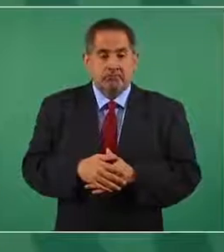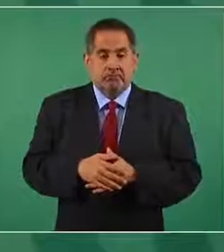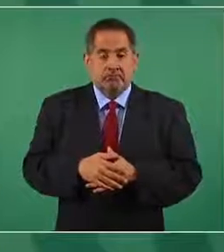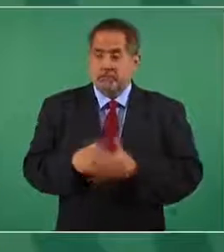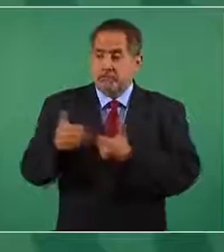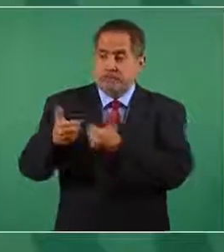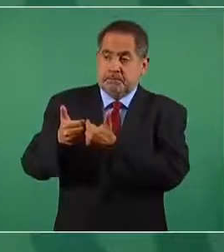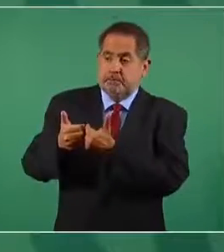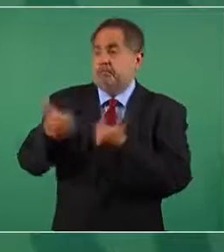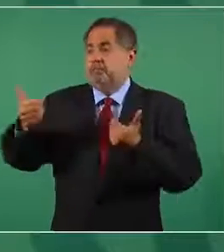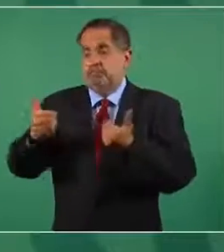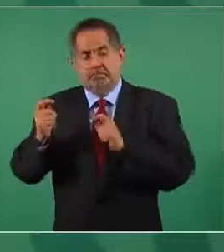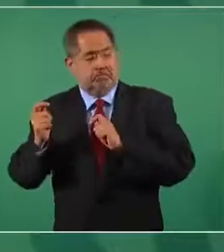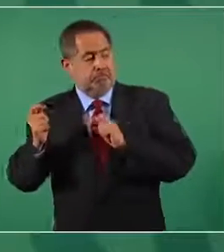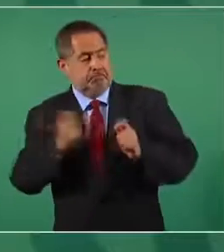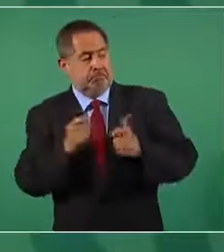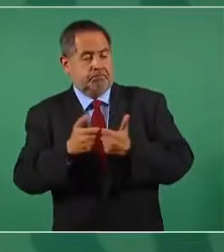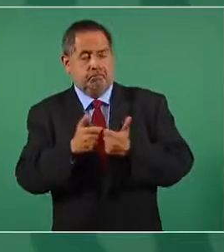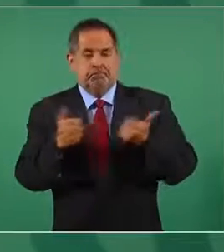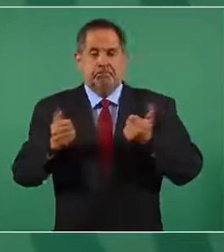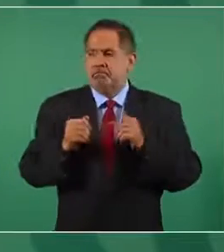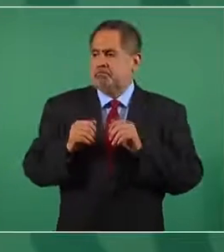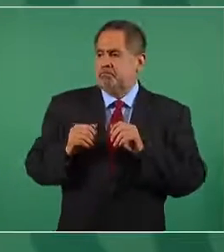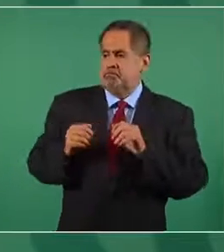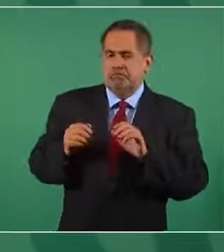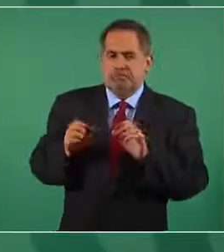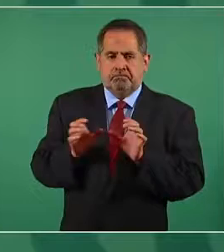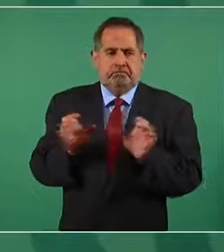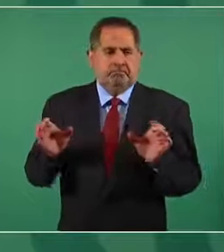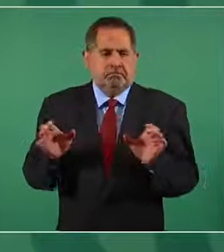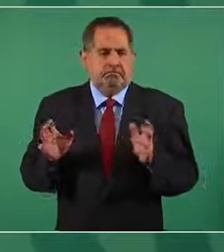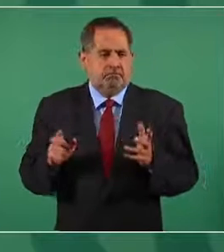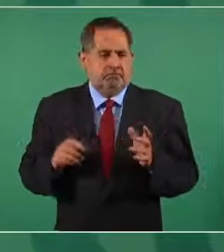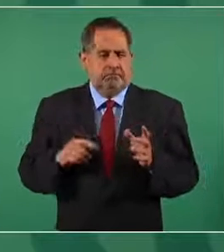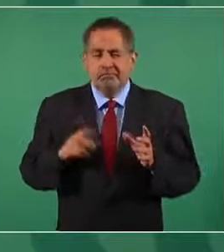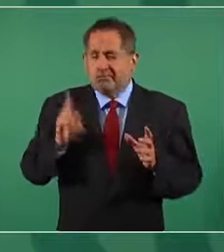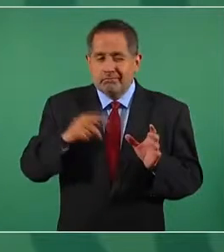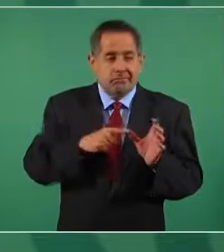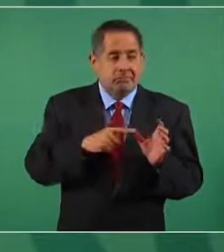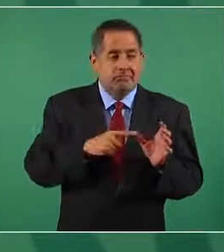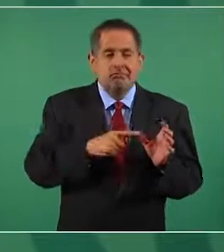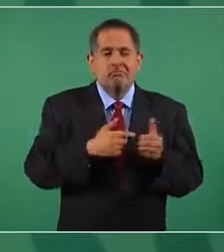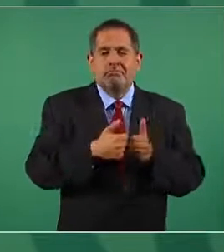completamente independientes, claro, independientes del pueblo,